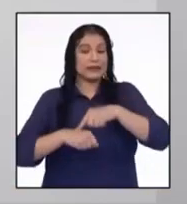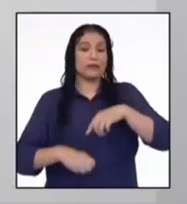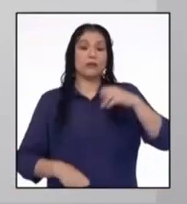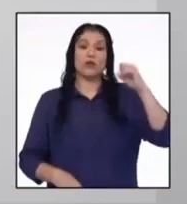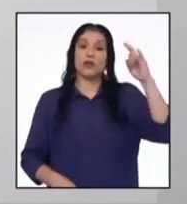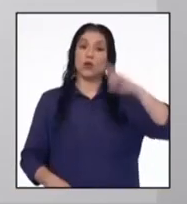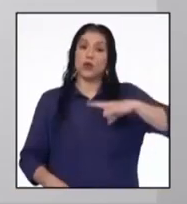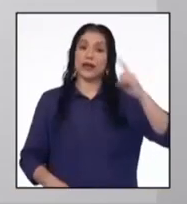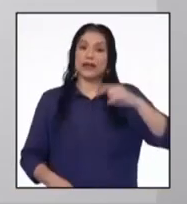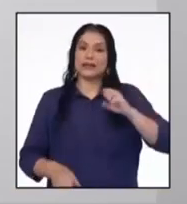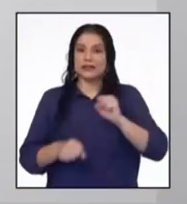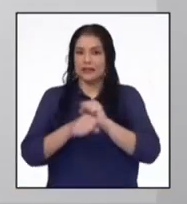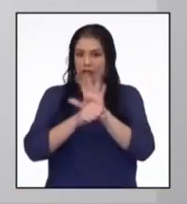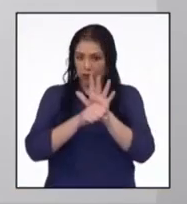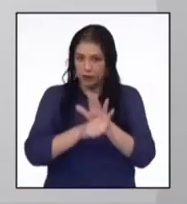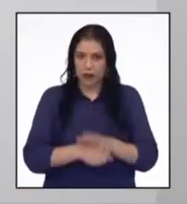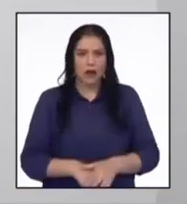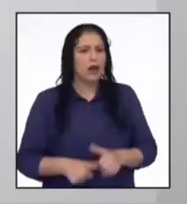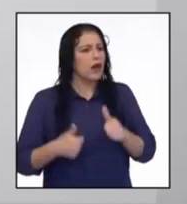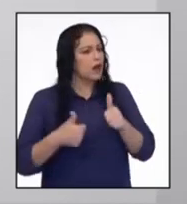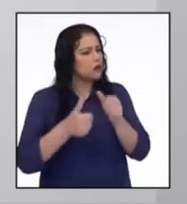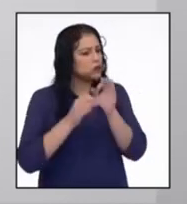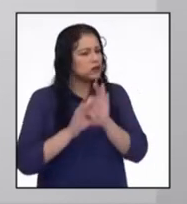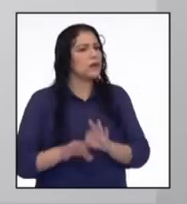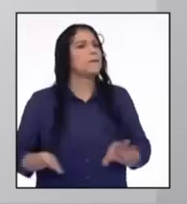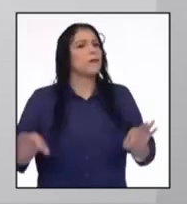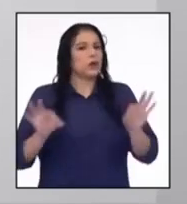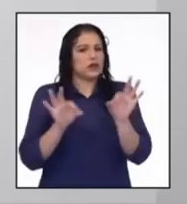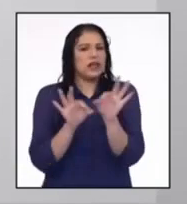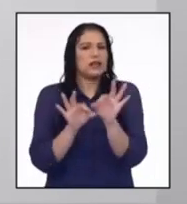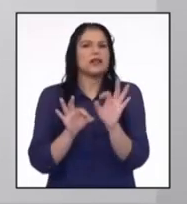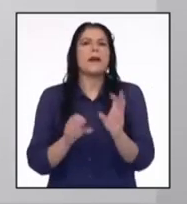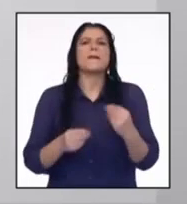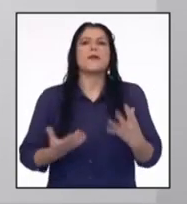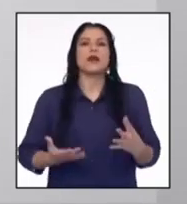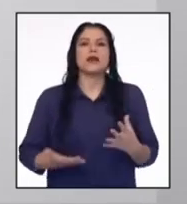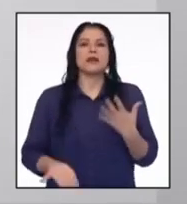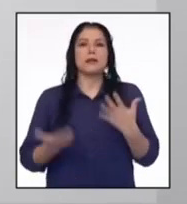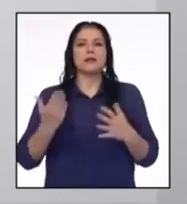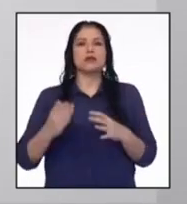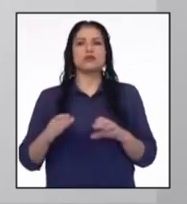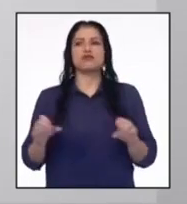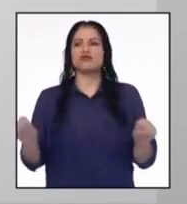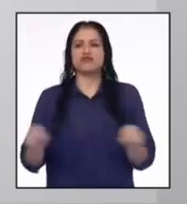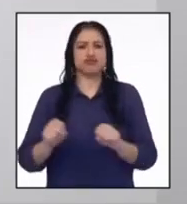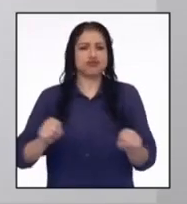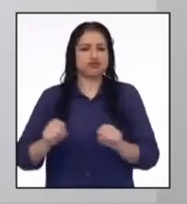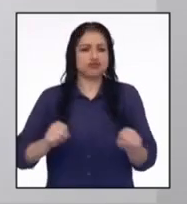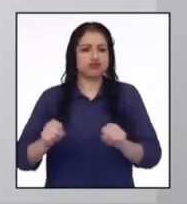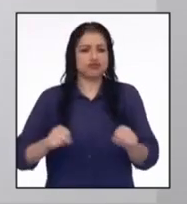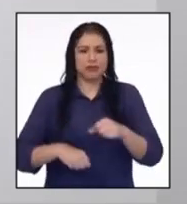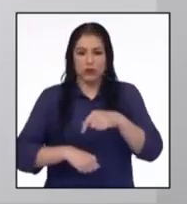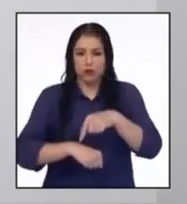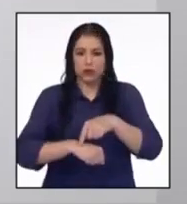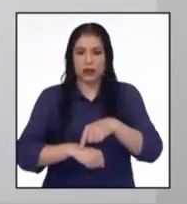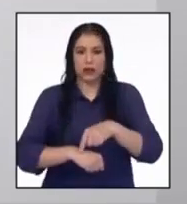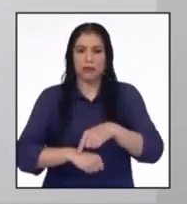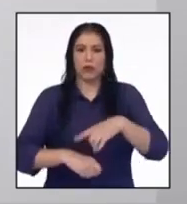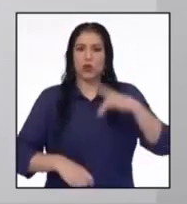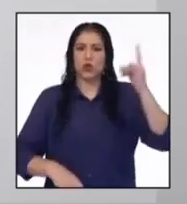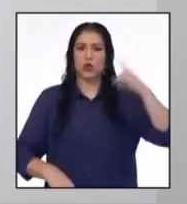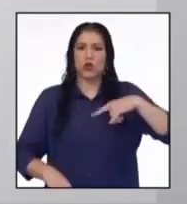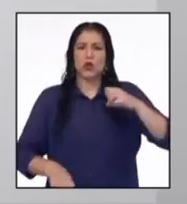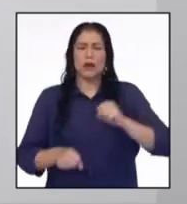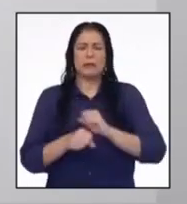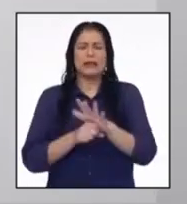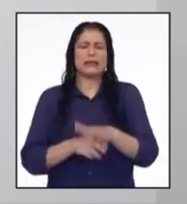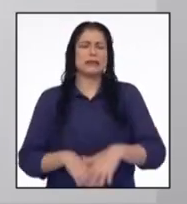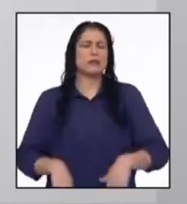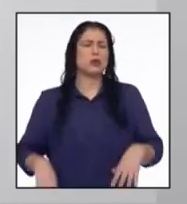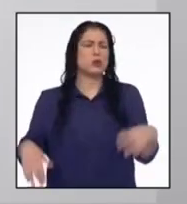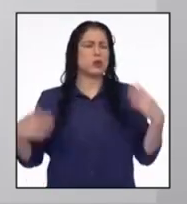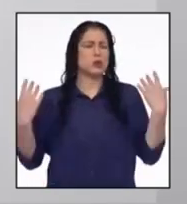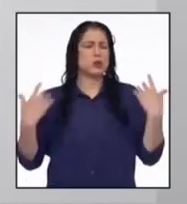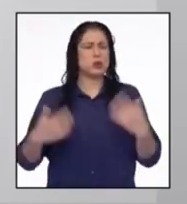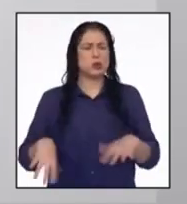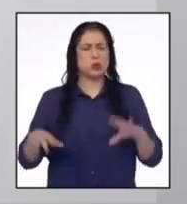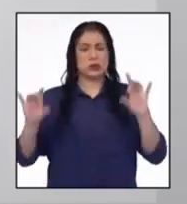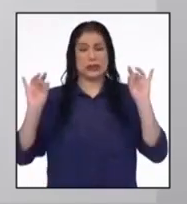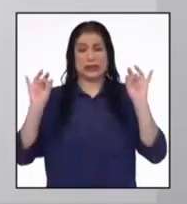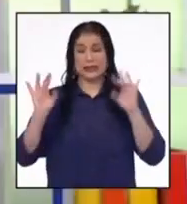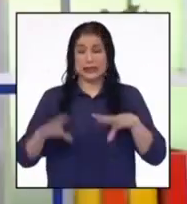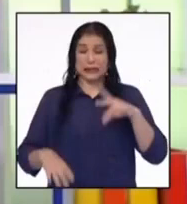sanitaria. Eso es importante, Stephanie, porque un terremoto durante una pandemia sí sería una